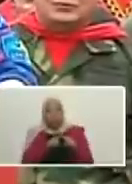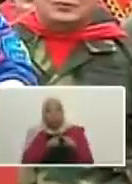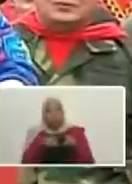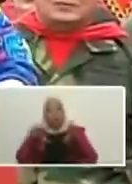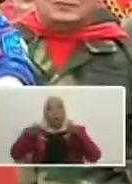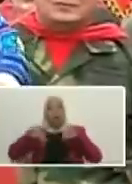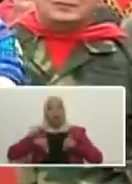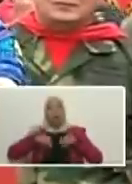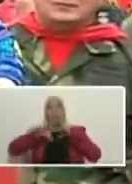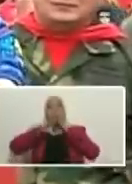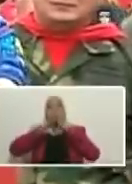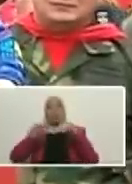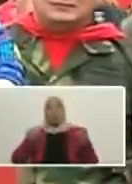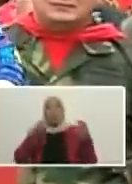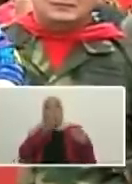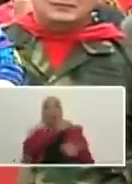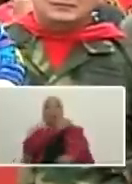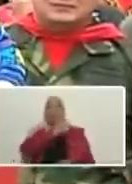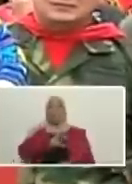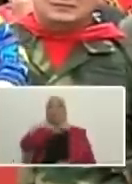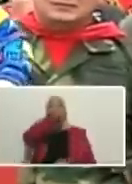Asumo toda la responsabilidad